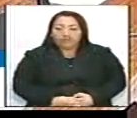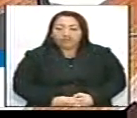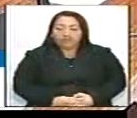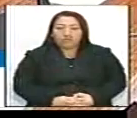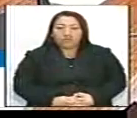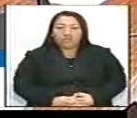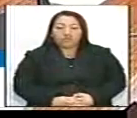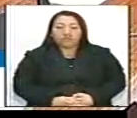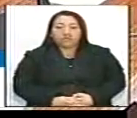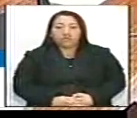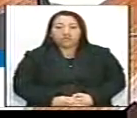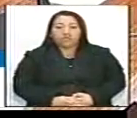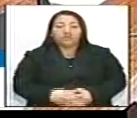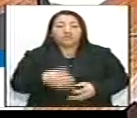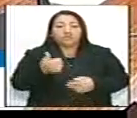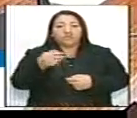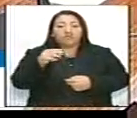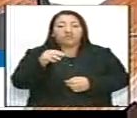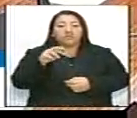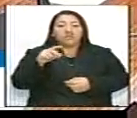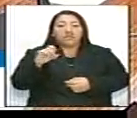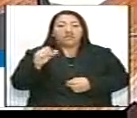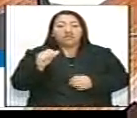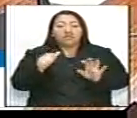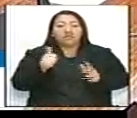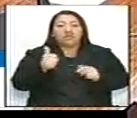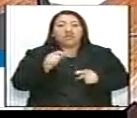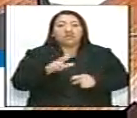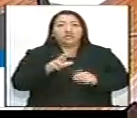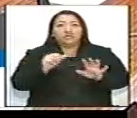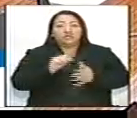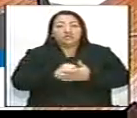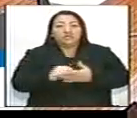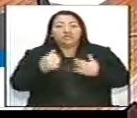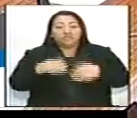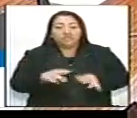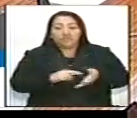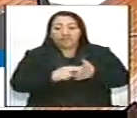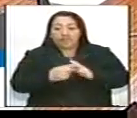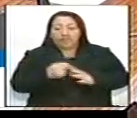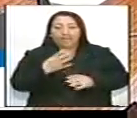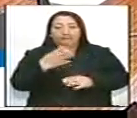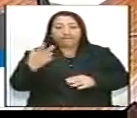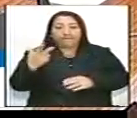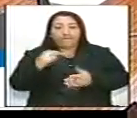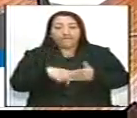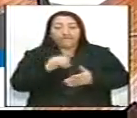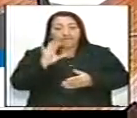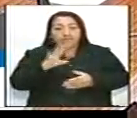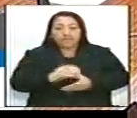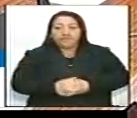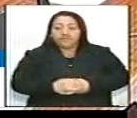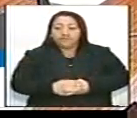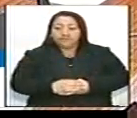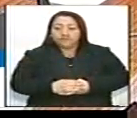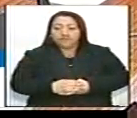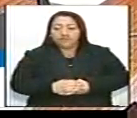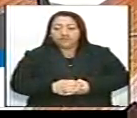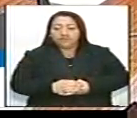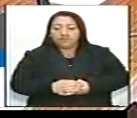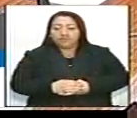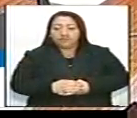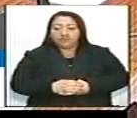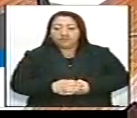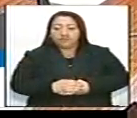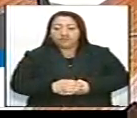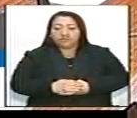2019. Anemia en niños de 6 a 36 meses en el 2018 cerramos a 43.5%.